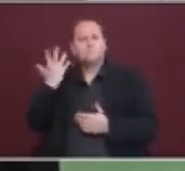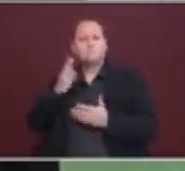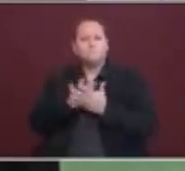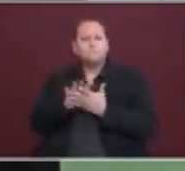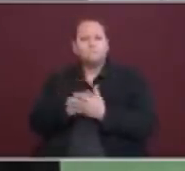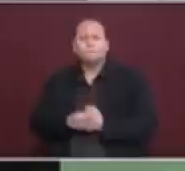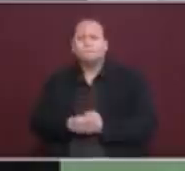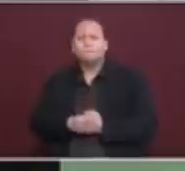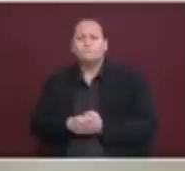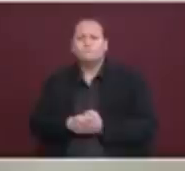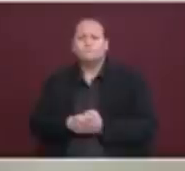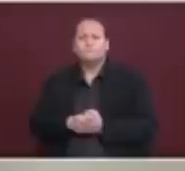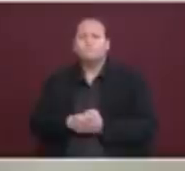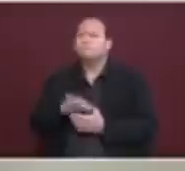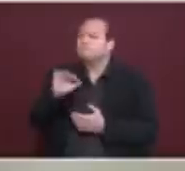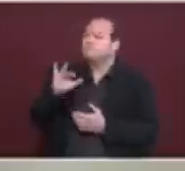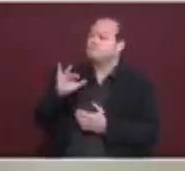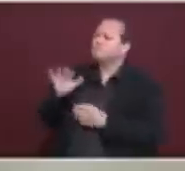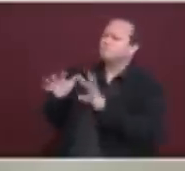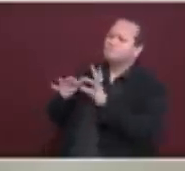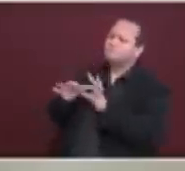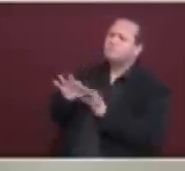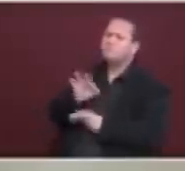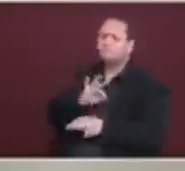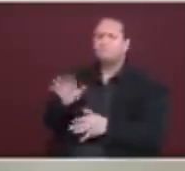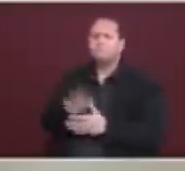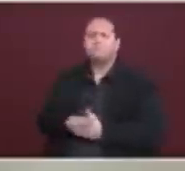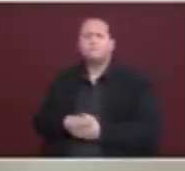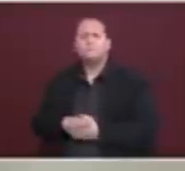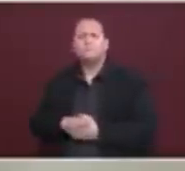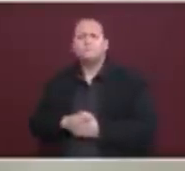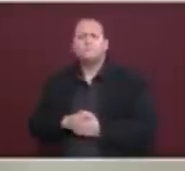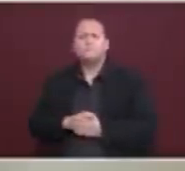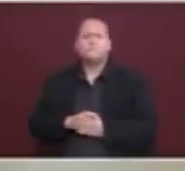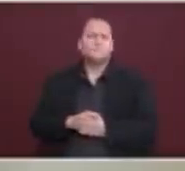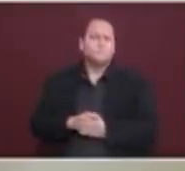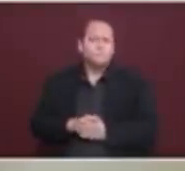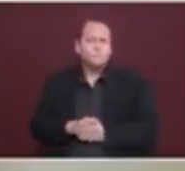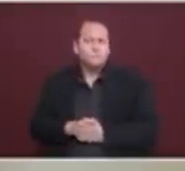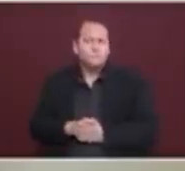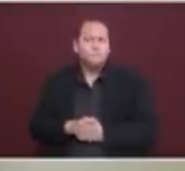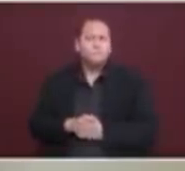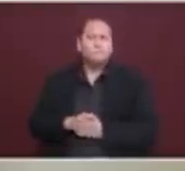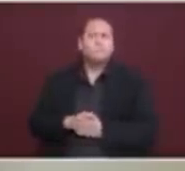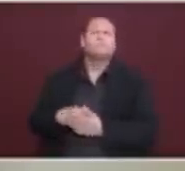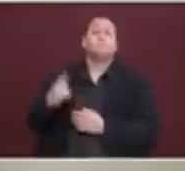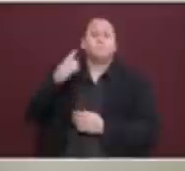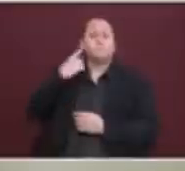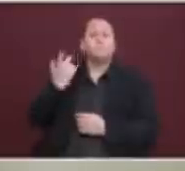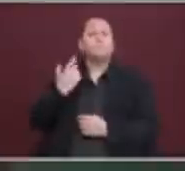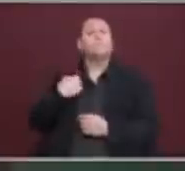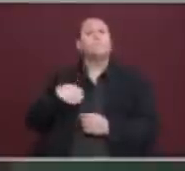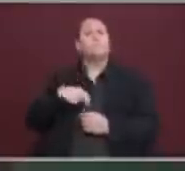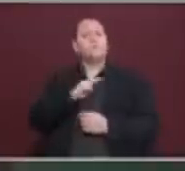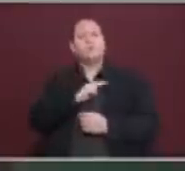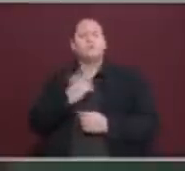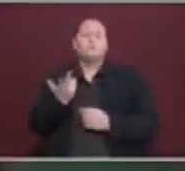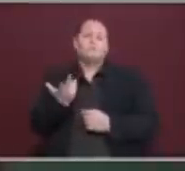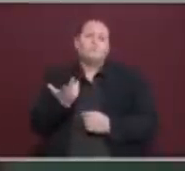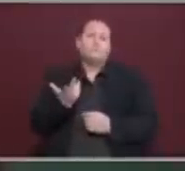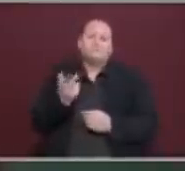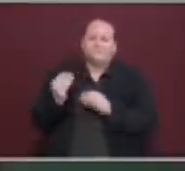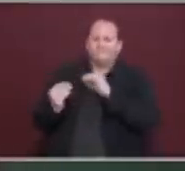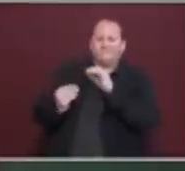pero también sé que este no voy a entrar en ninguna